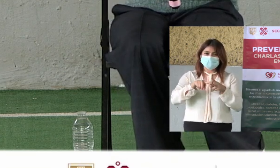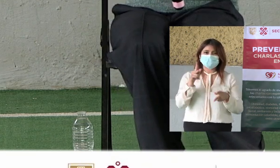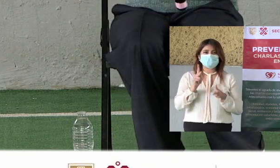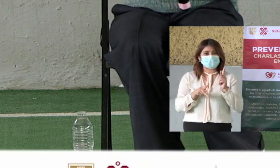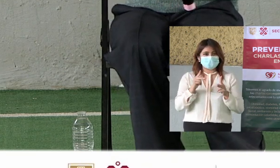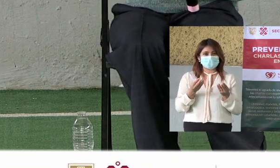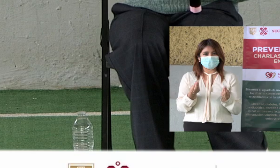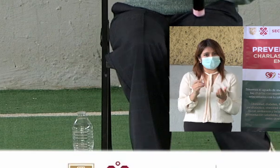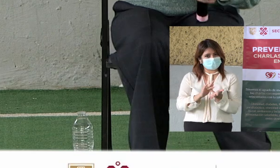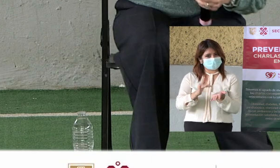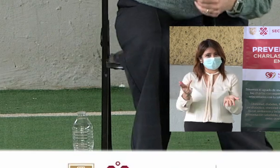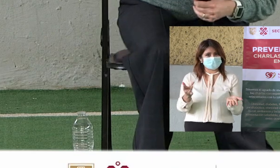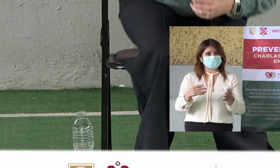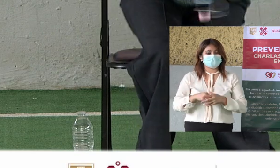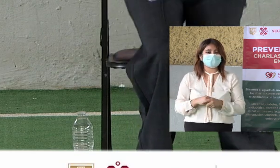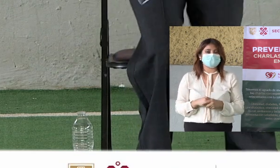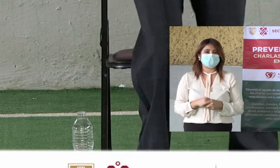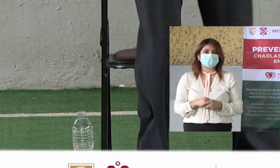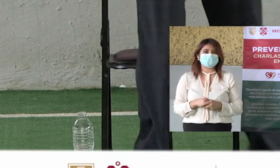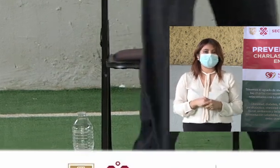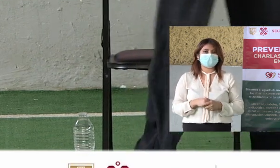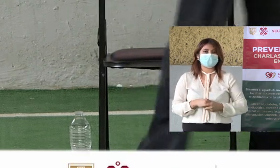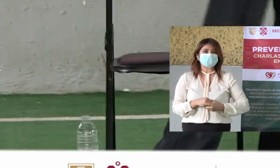Muchas gracias.